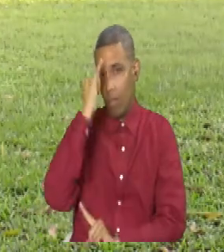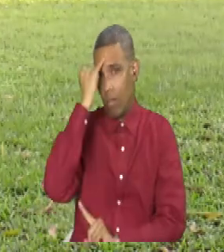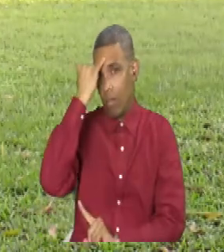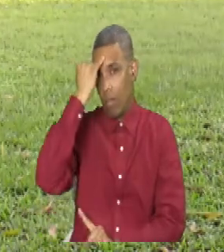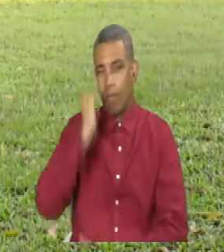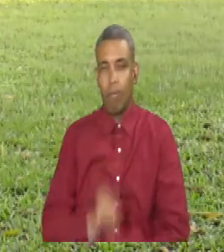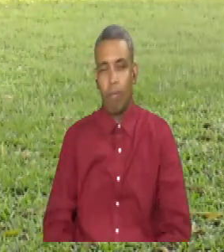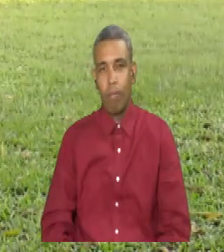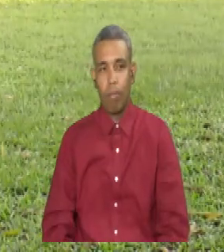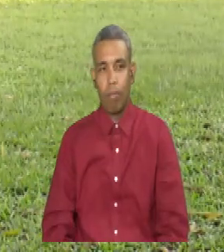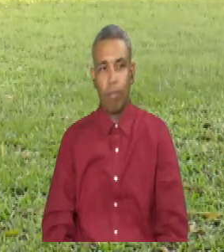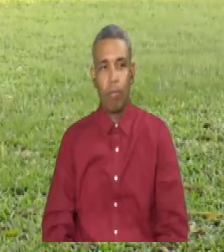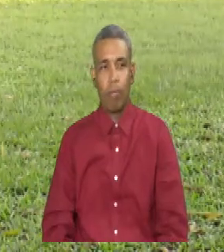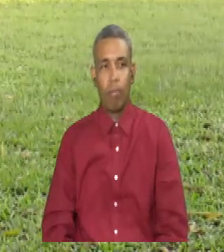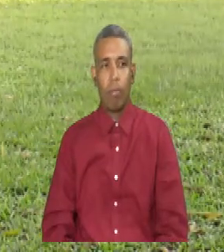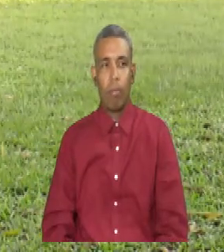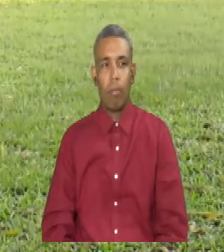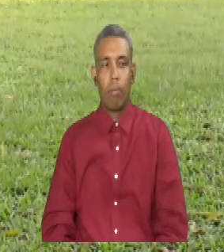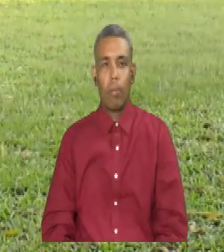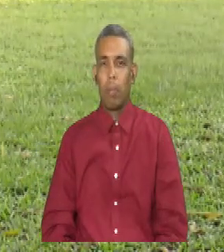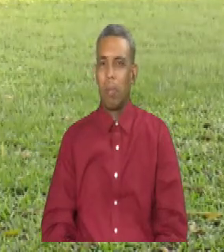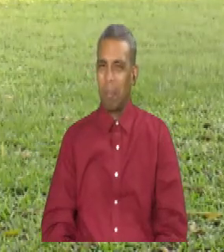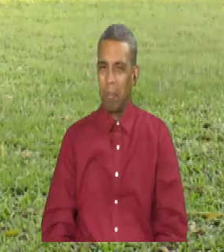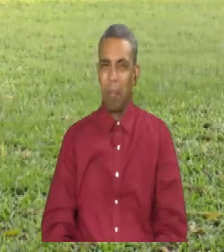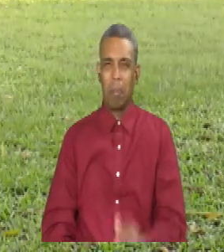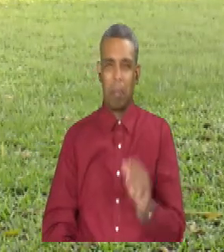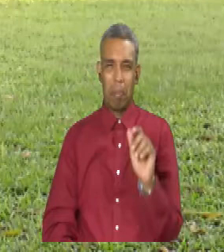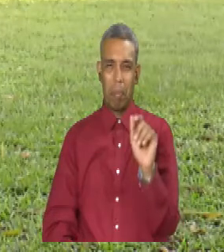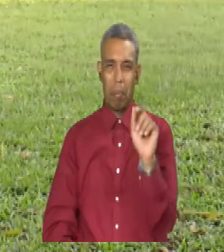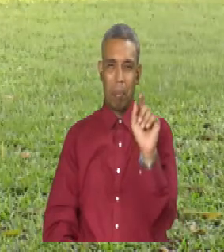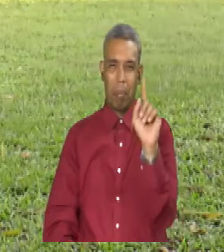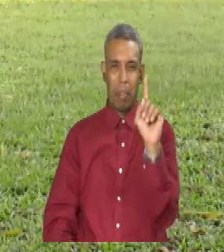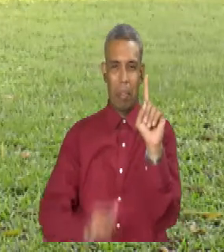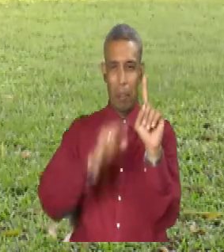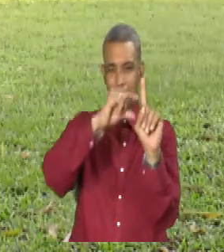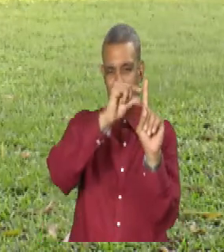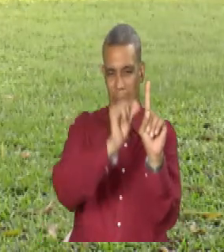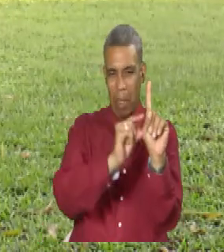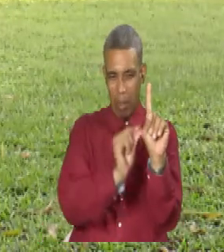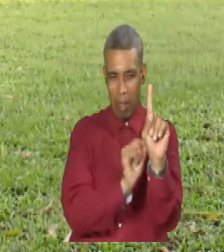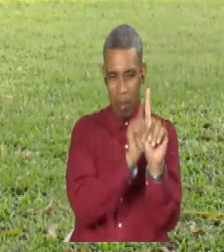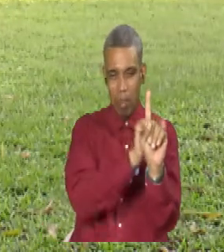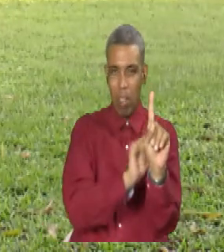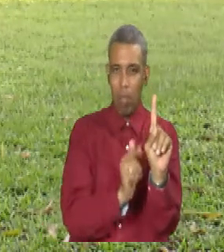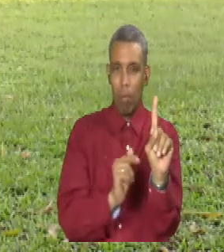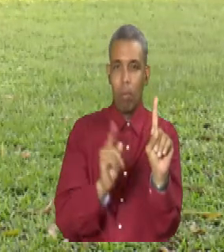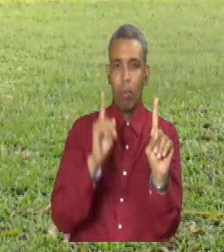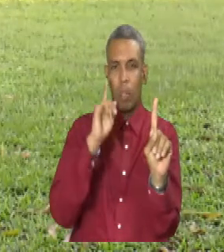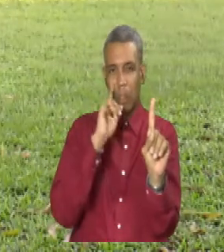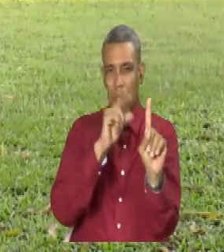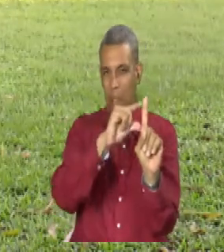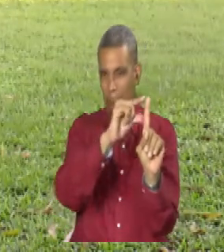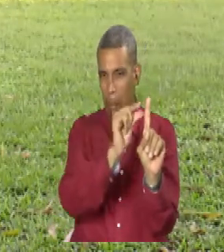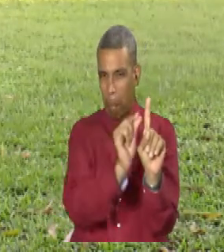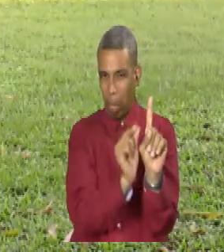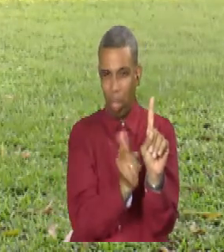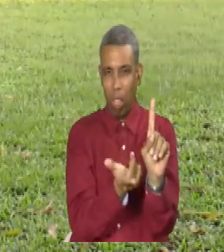Hay que quitarle todas las hierbas muertas, las hojas muertas, eso no nos interesa para nuestro centro de mesa.